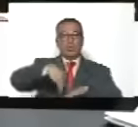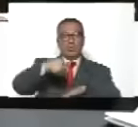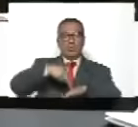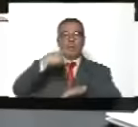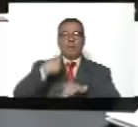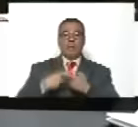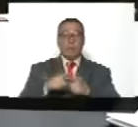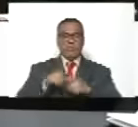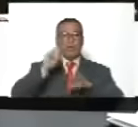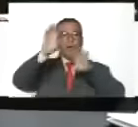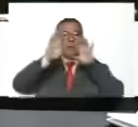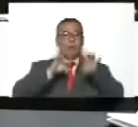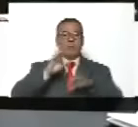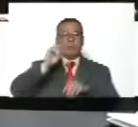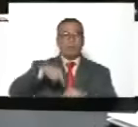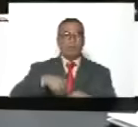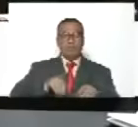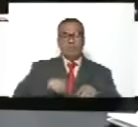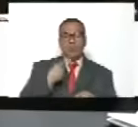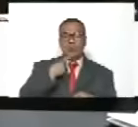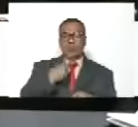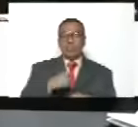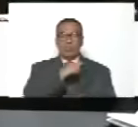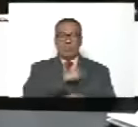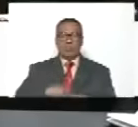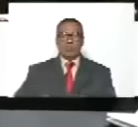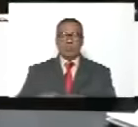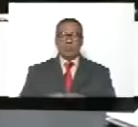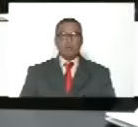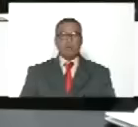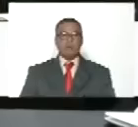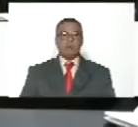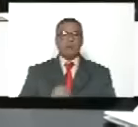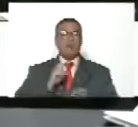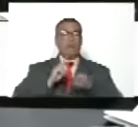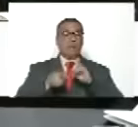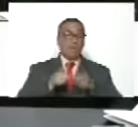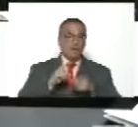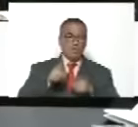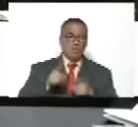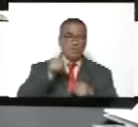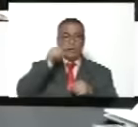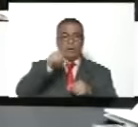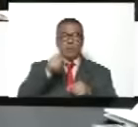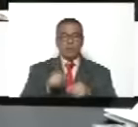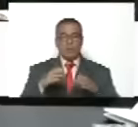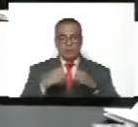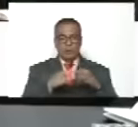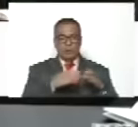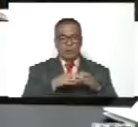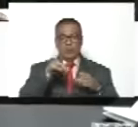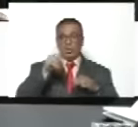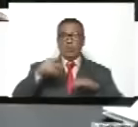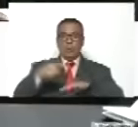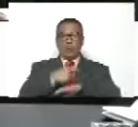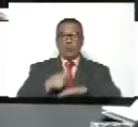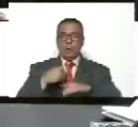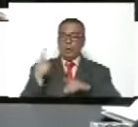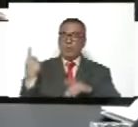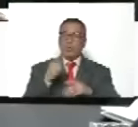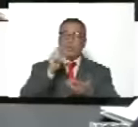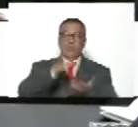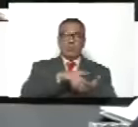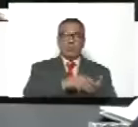y transnacionales. Y pudiéramos decir, presidente, algunas de esas organizaciones no gubernamentales que